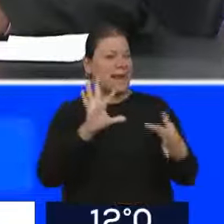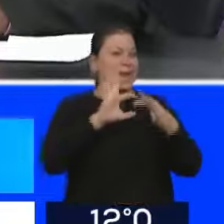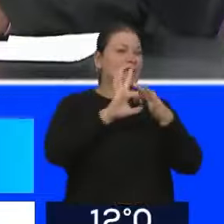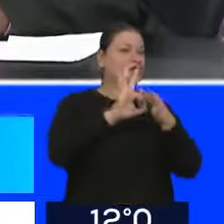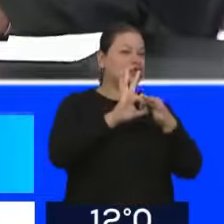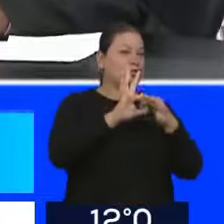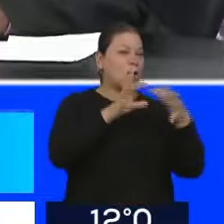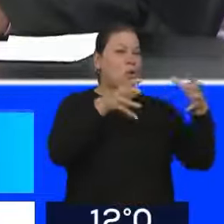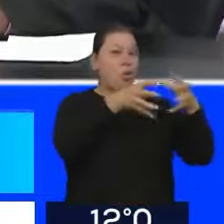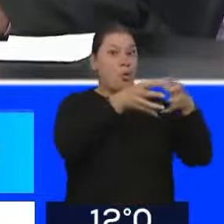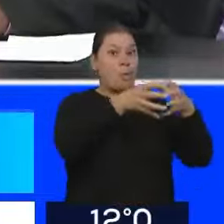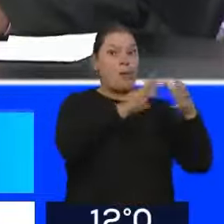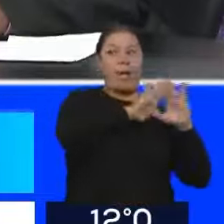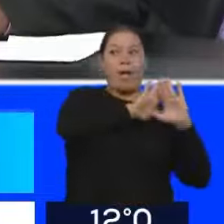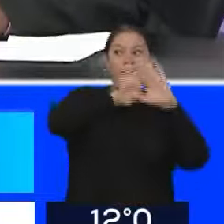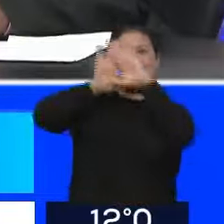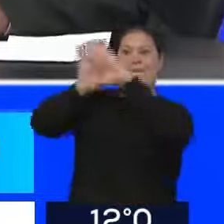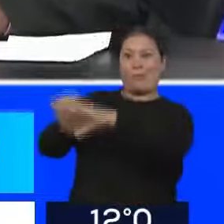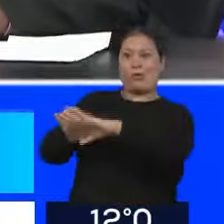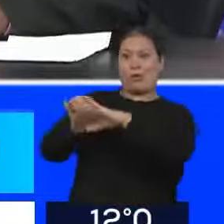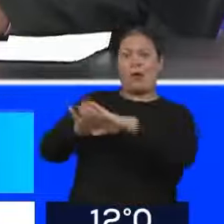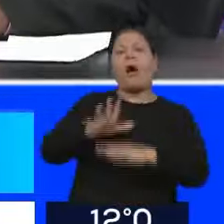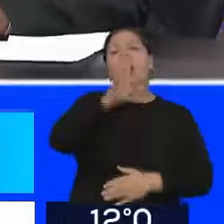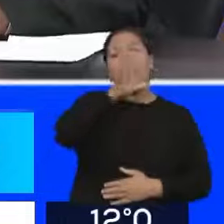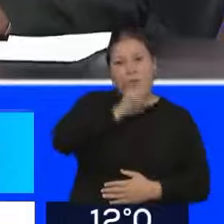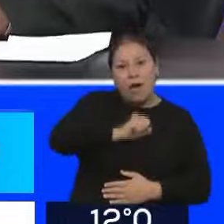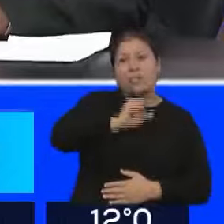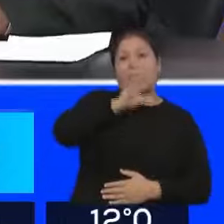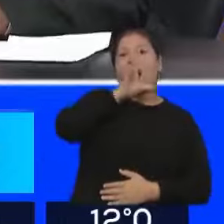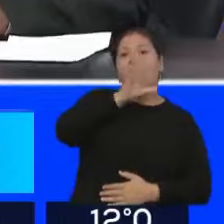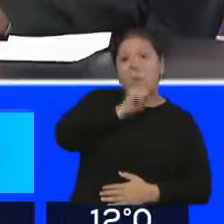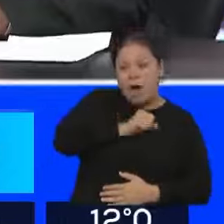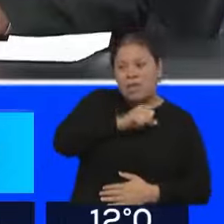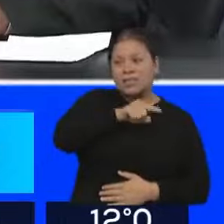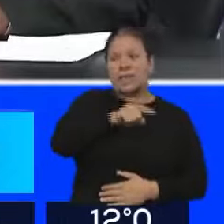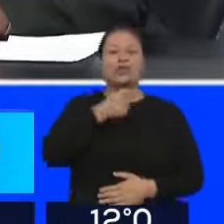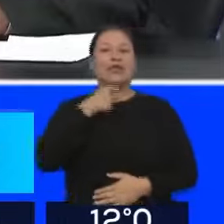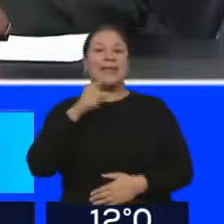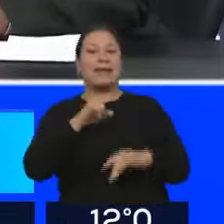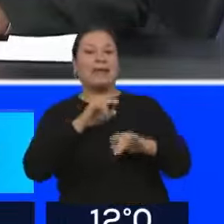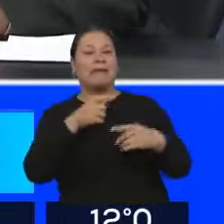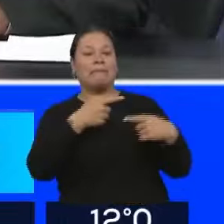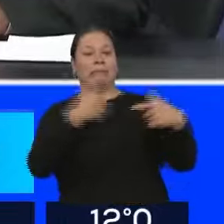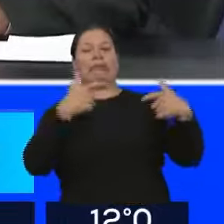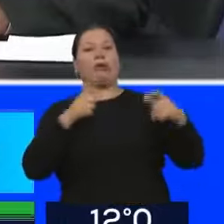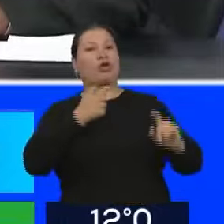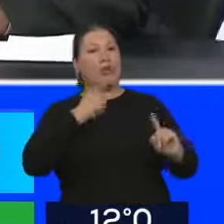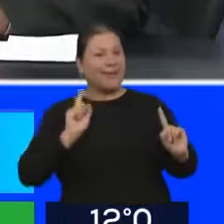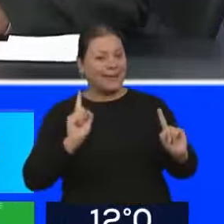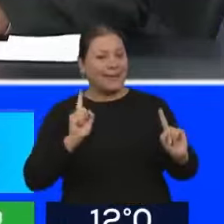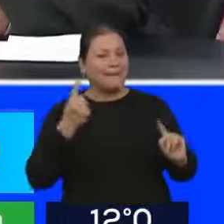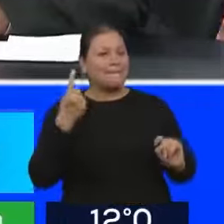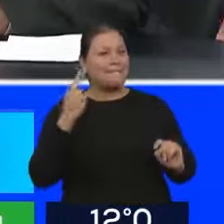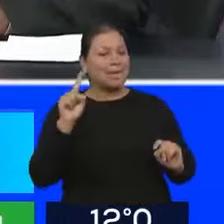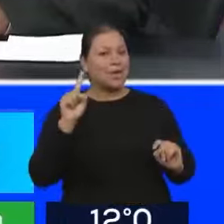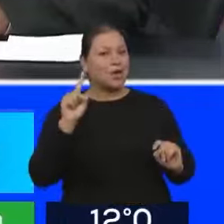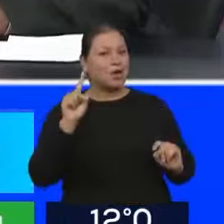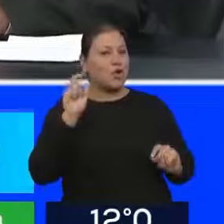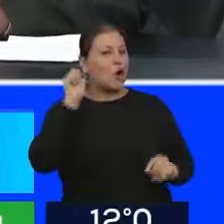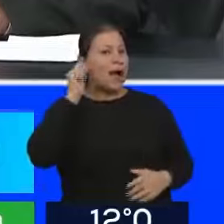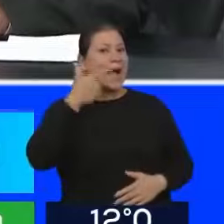que lo apoyó, que lo banca, y lo banca bien, y está muy bien que así sea, ¿por qué no? Pero dice, un aumento del gas con